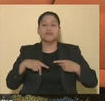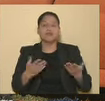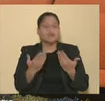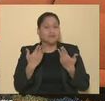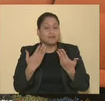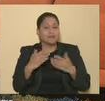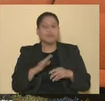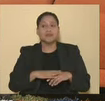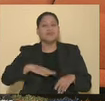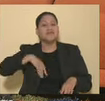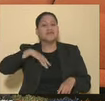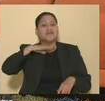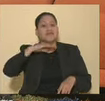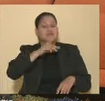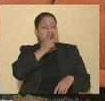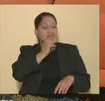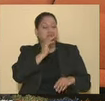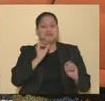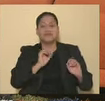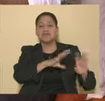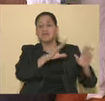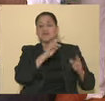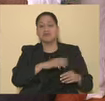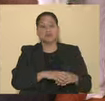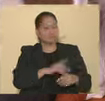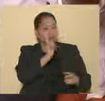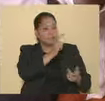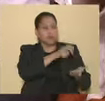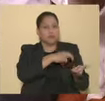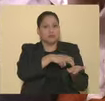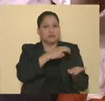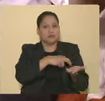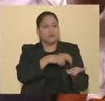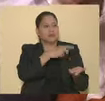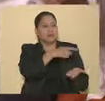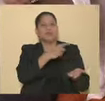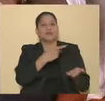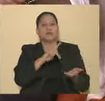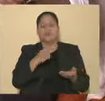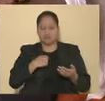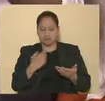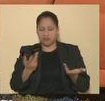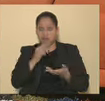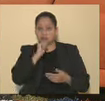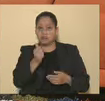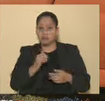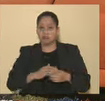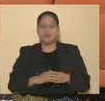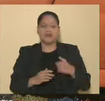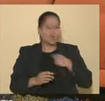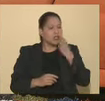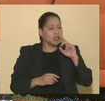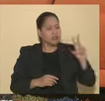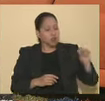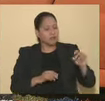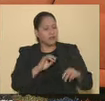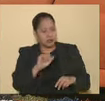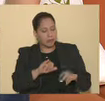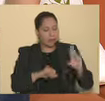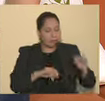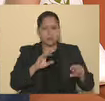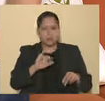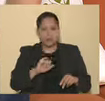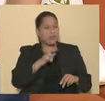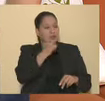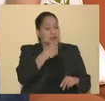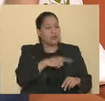sociedades. Entonces no es posible que le llamen educación a, como decías hace rato, un simple no, sí, no, sí, no, sí, y